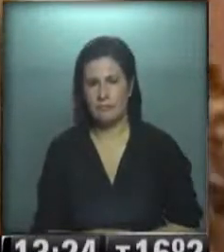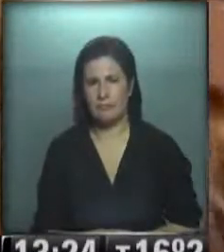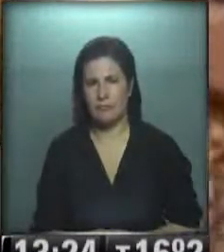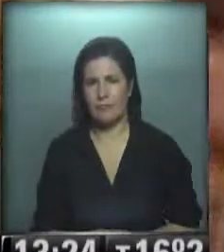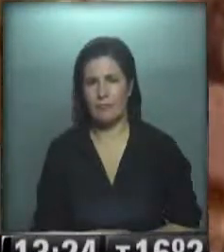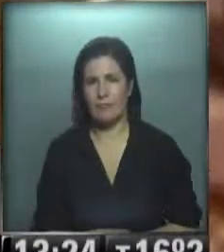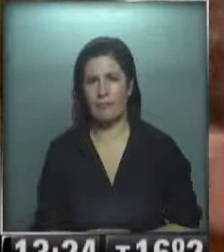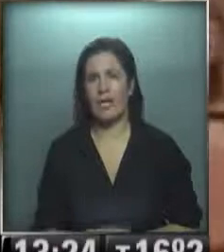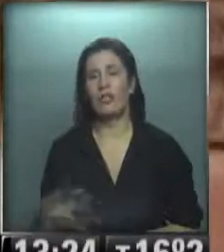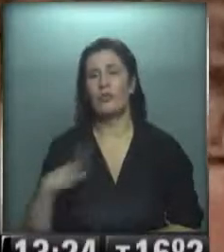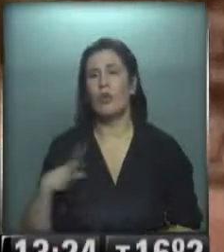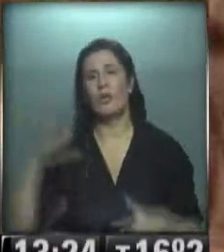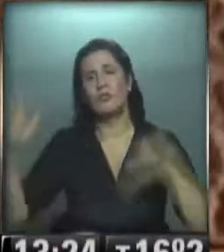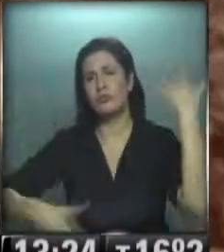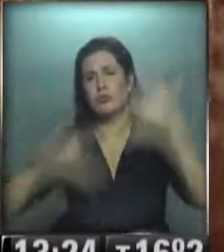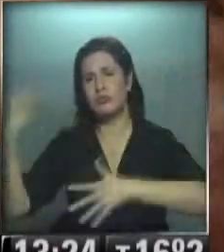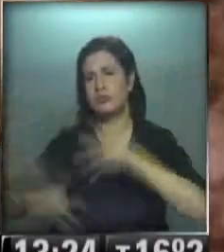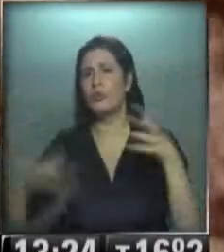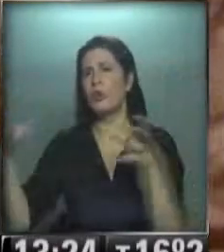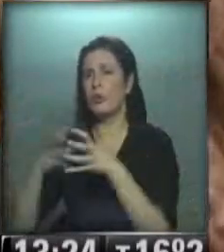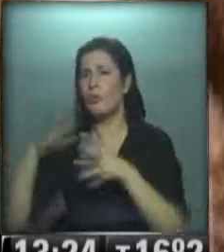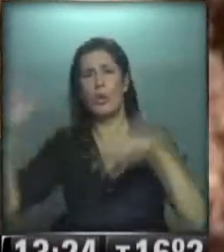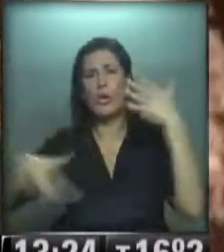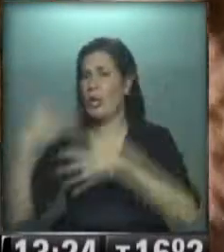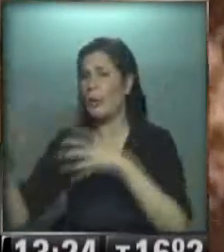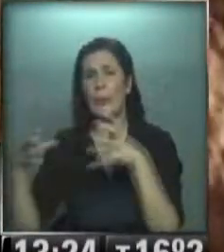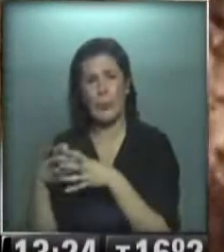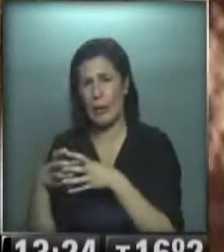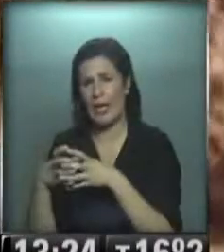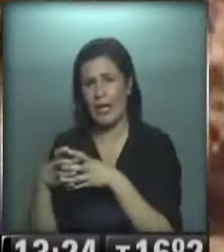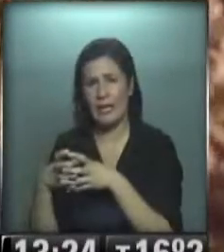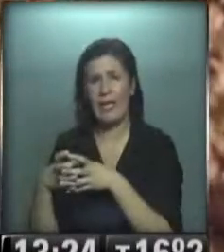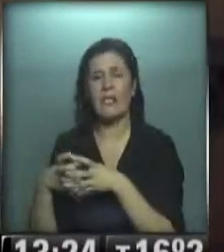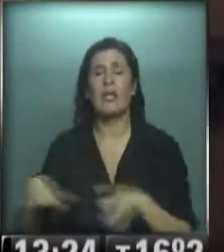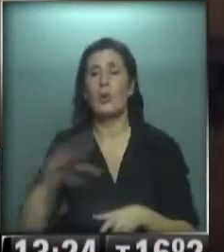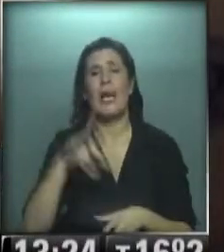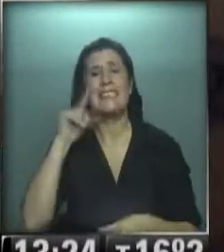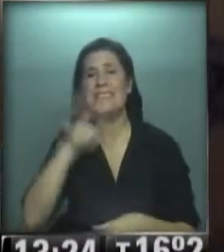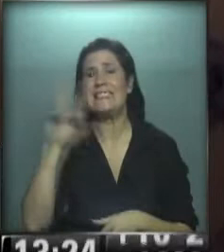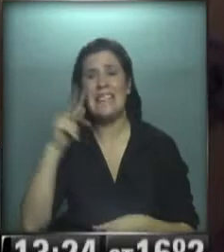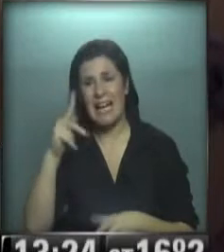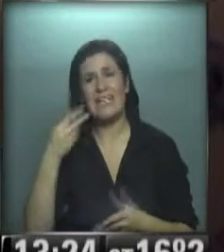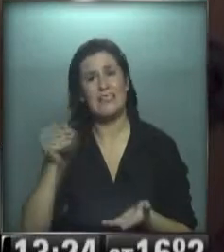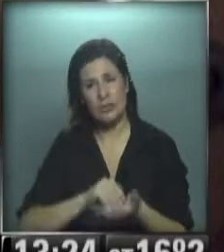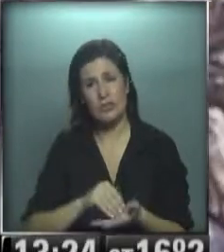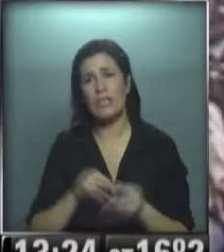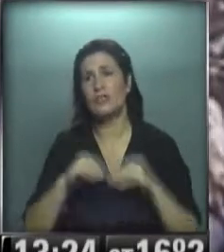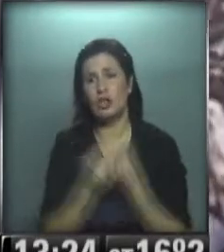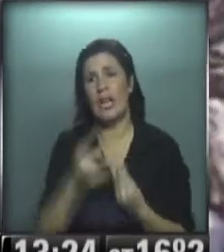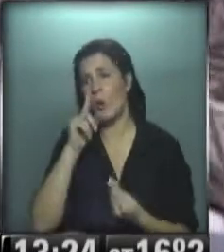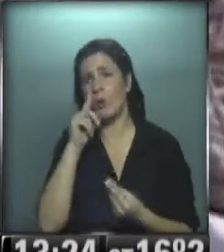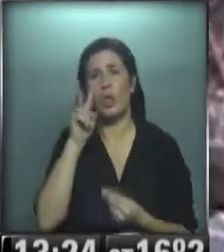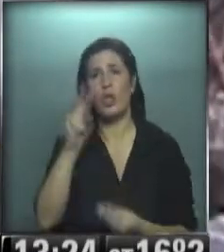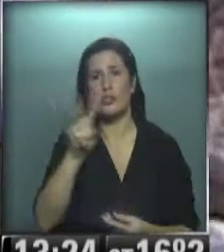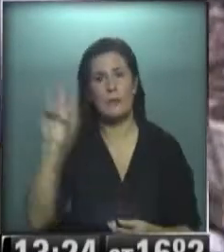Sigue la escalada de violencia de los rebeldes sunitas con ataques que dejaron en junio 2.000 iraquíes muertos, entre ellos más de 1.300